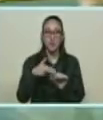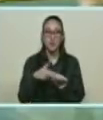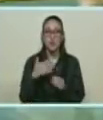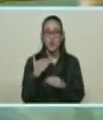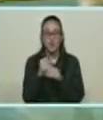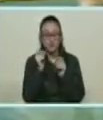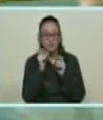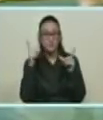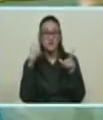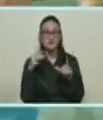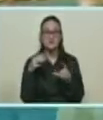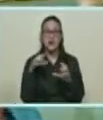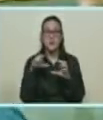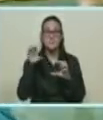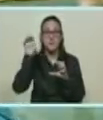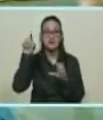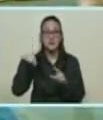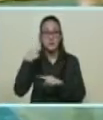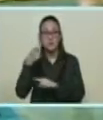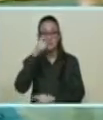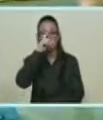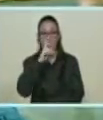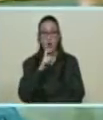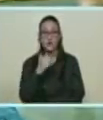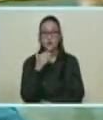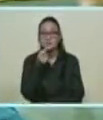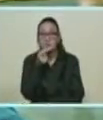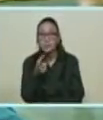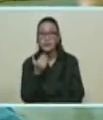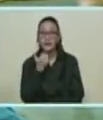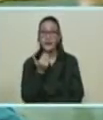sorpresas del carnet de la patria el próximo año. Casi se me sale.